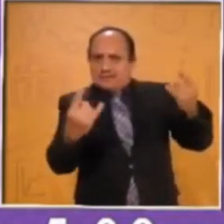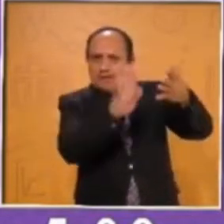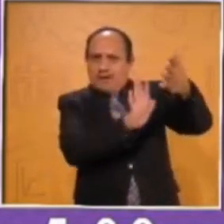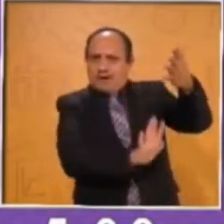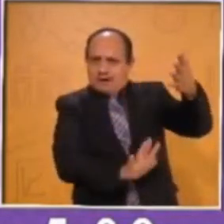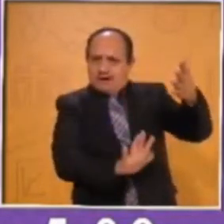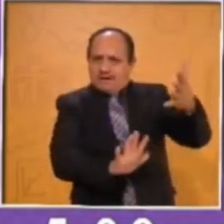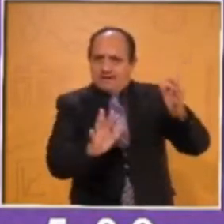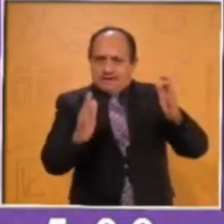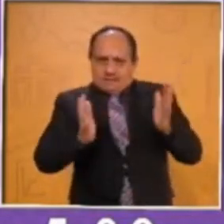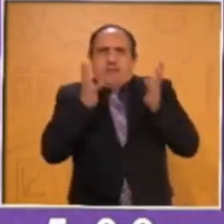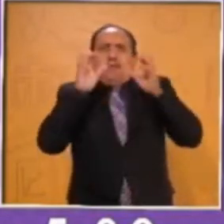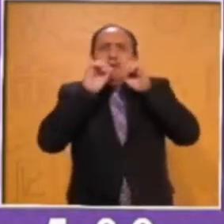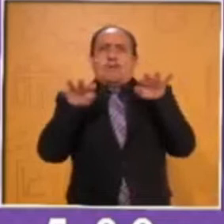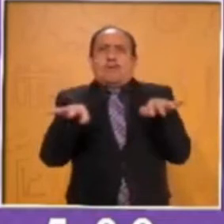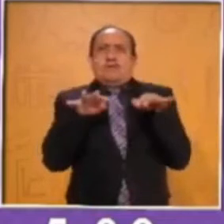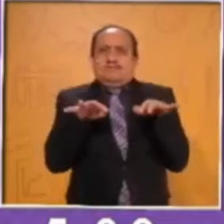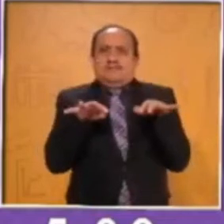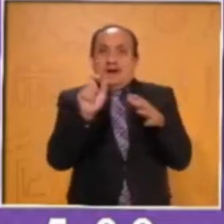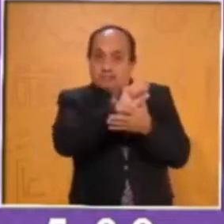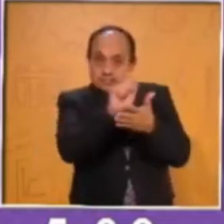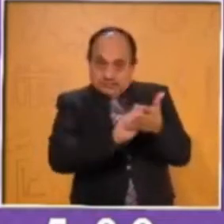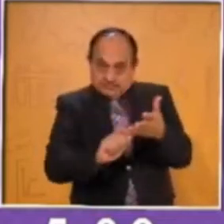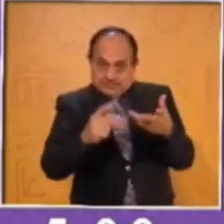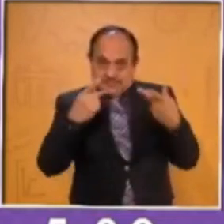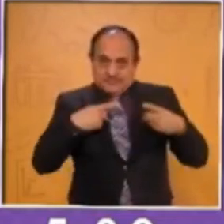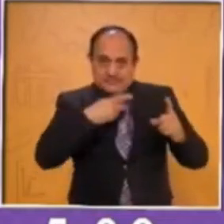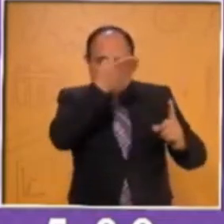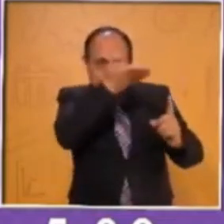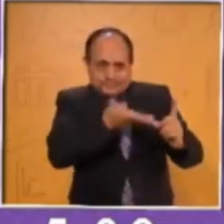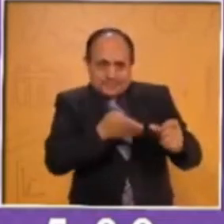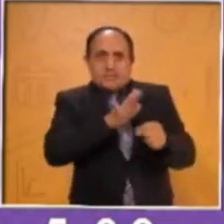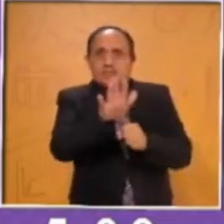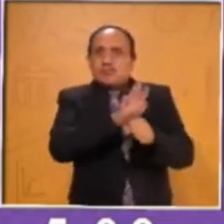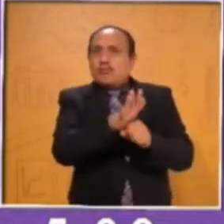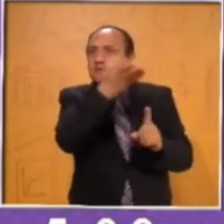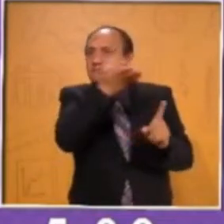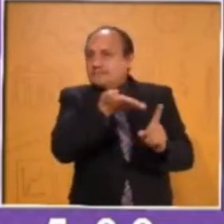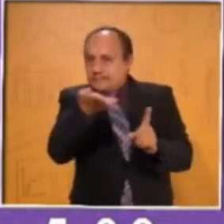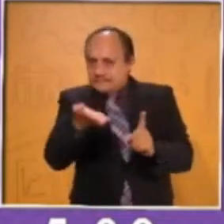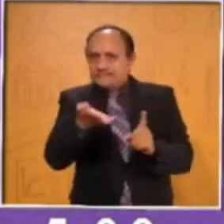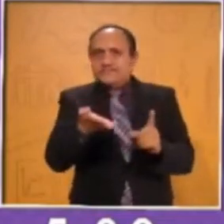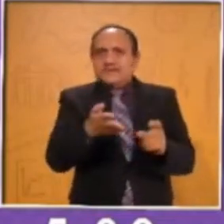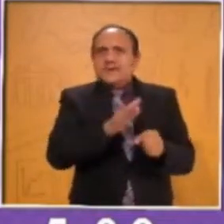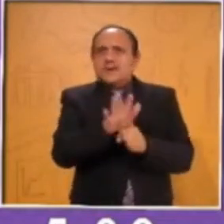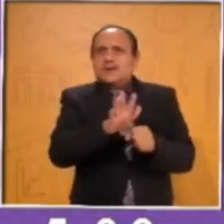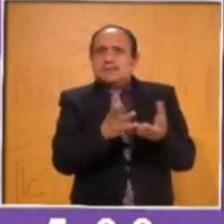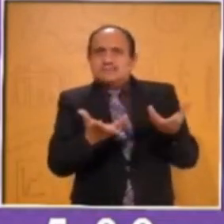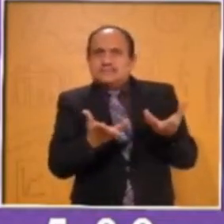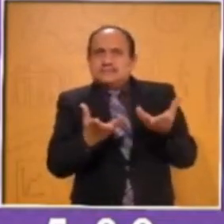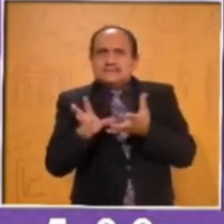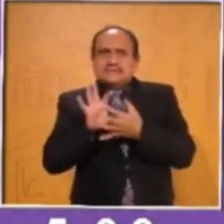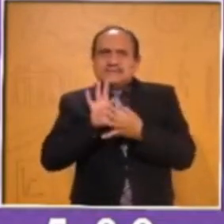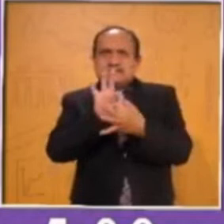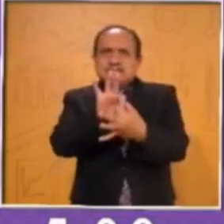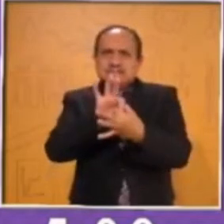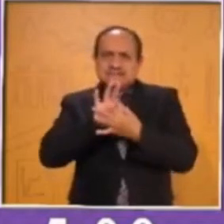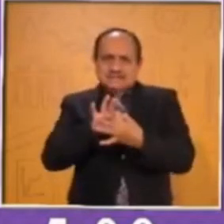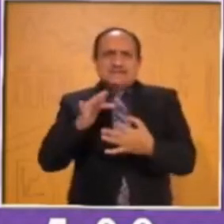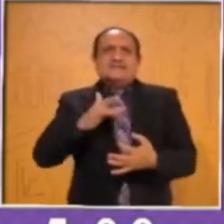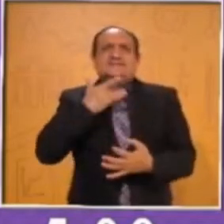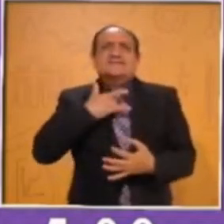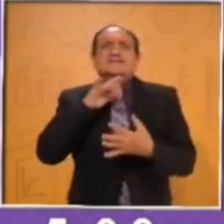fantásticos? ¿Existe una descripción de los personajes? ¿De cuáles personajes? ¿Y qué valores transmite ese cuento?